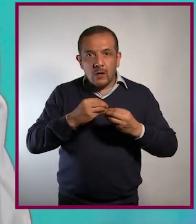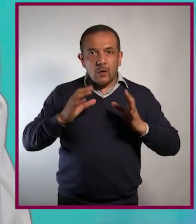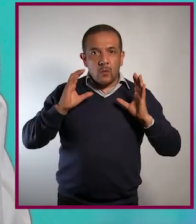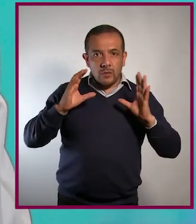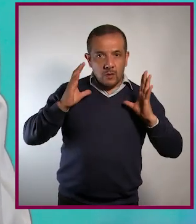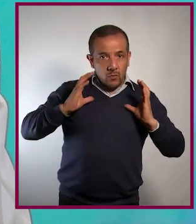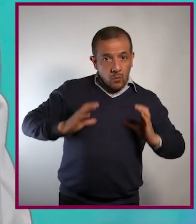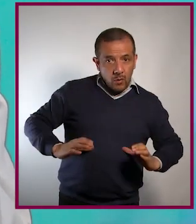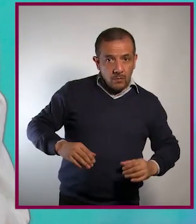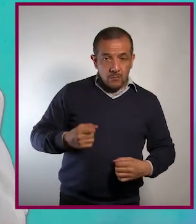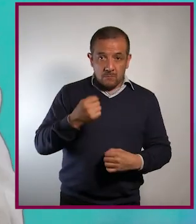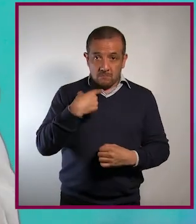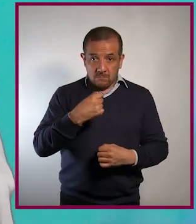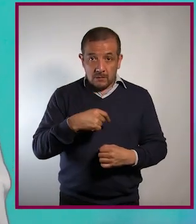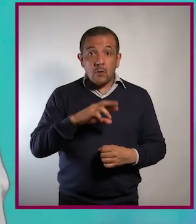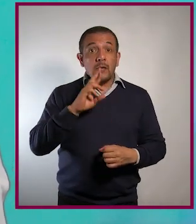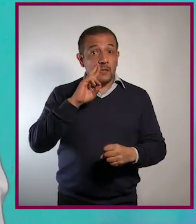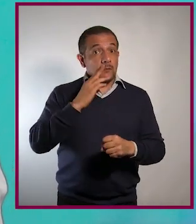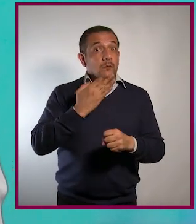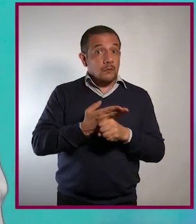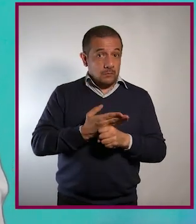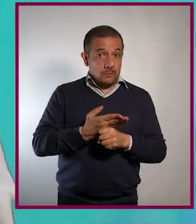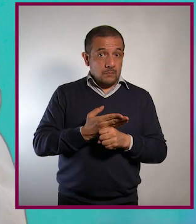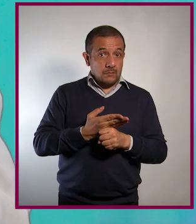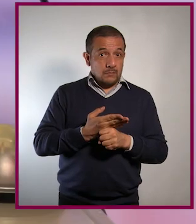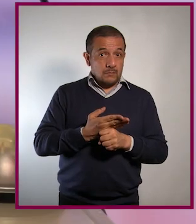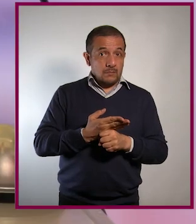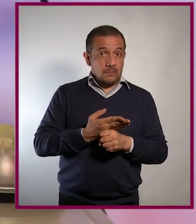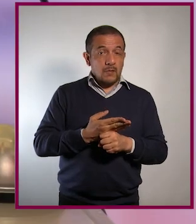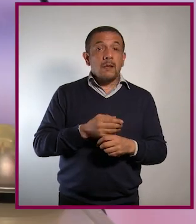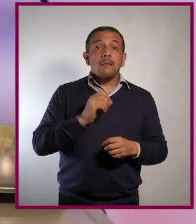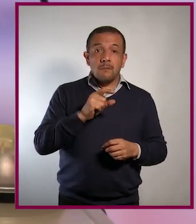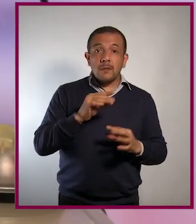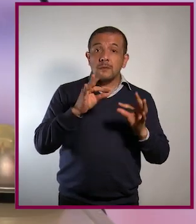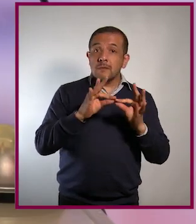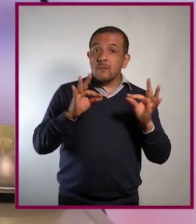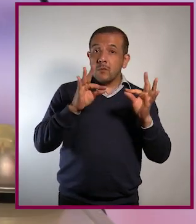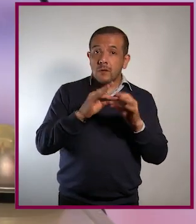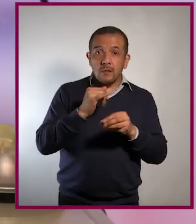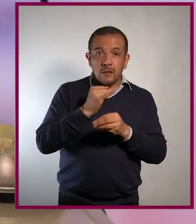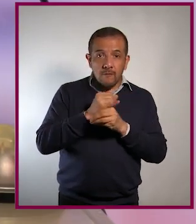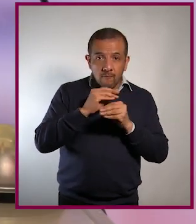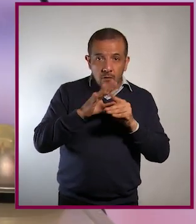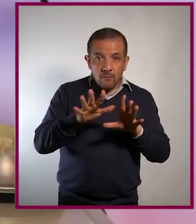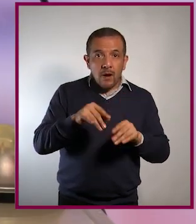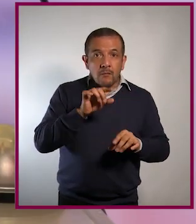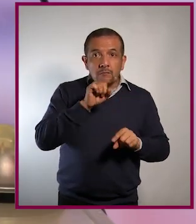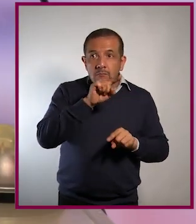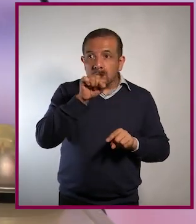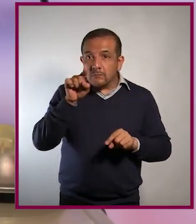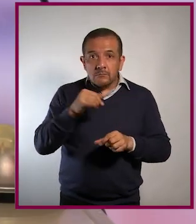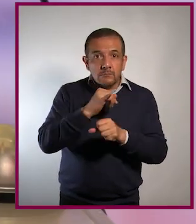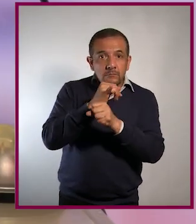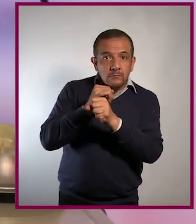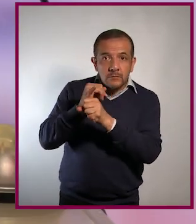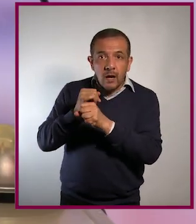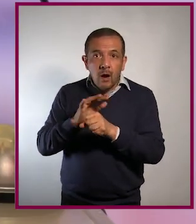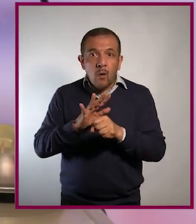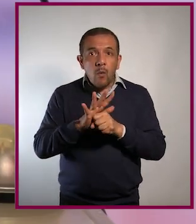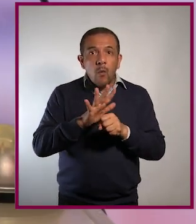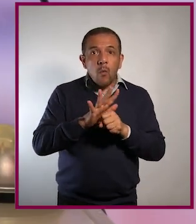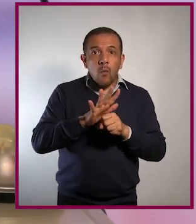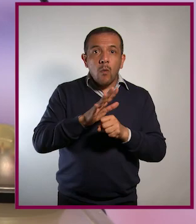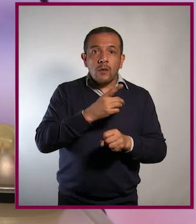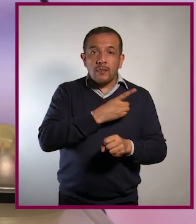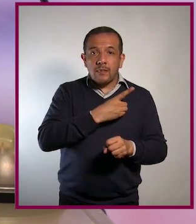de autocuidado y responsabilidad. También estar muy bien informado para saber a cuál de todos los avances